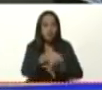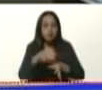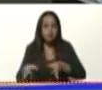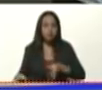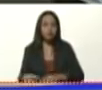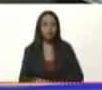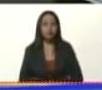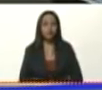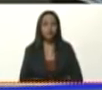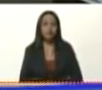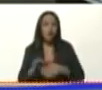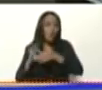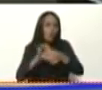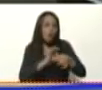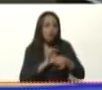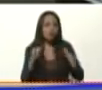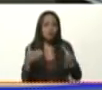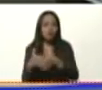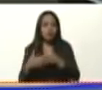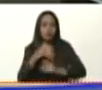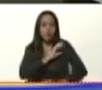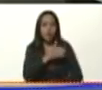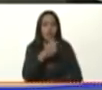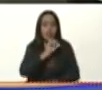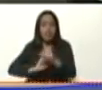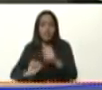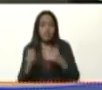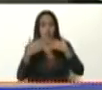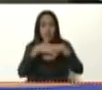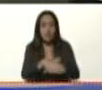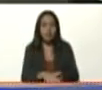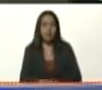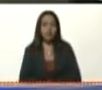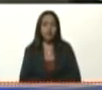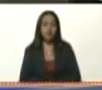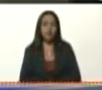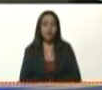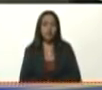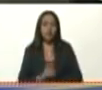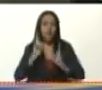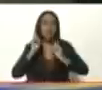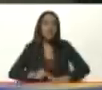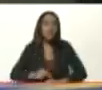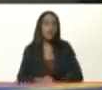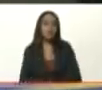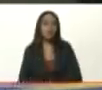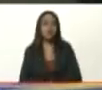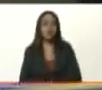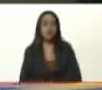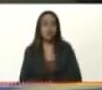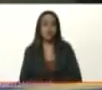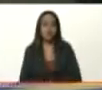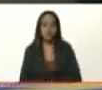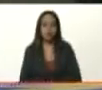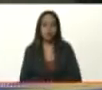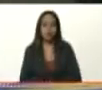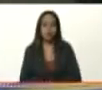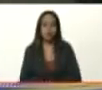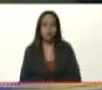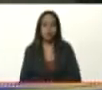local, que se enlaza con los órganos de dirección para la defensa integral. Y allí en ese